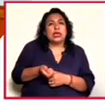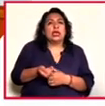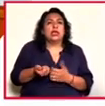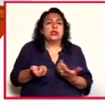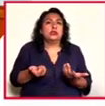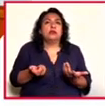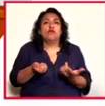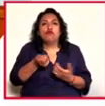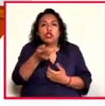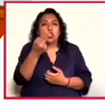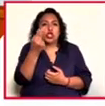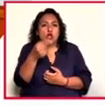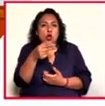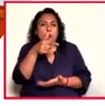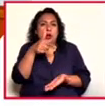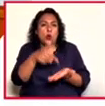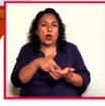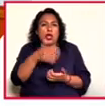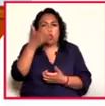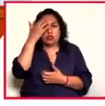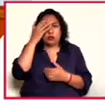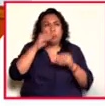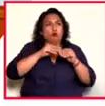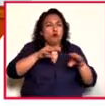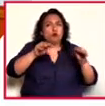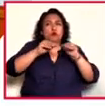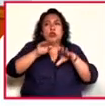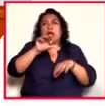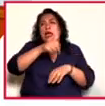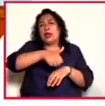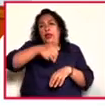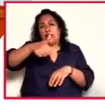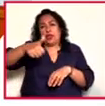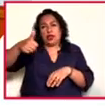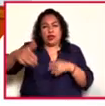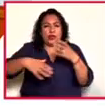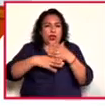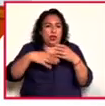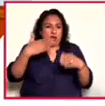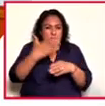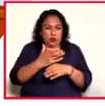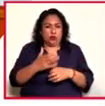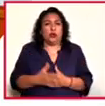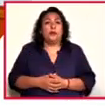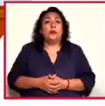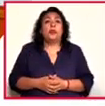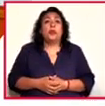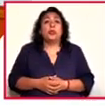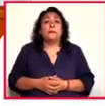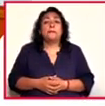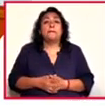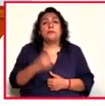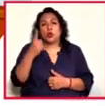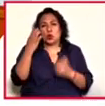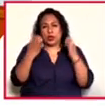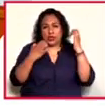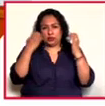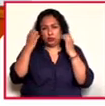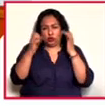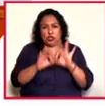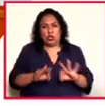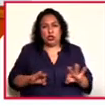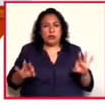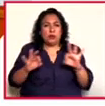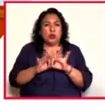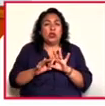nombre, lugar, conocimiento y difusión a cada uno de estos objetos. Una de nuestras exposiciones importantes va a